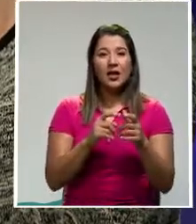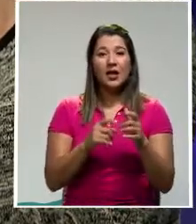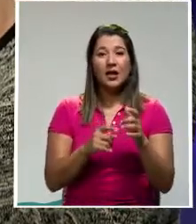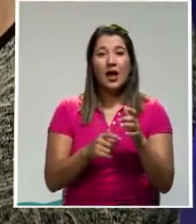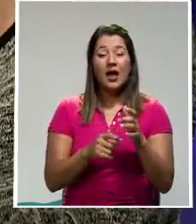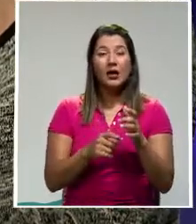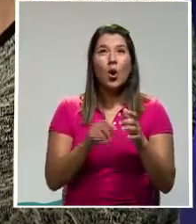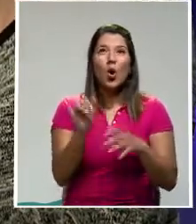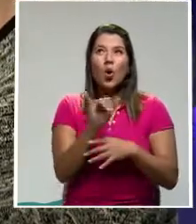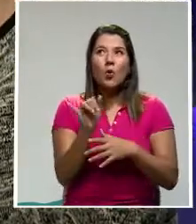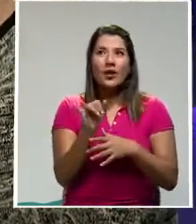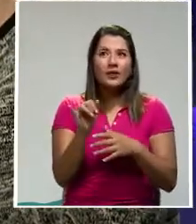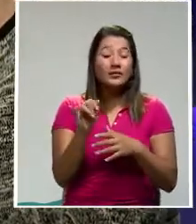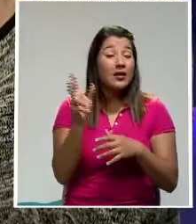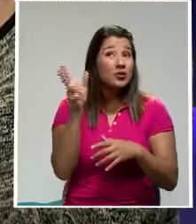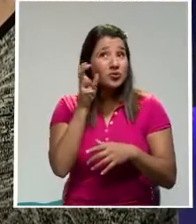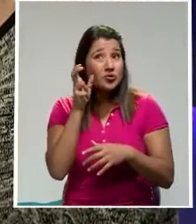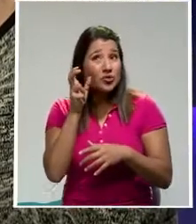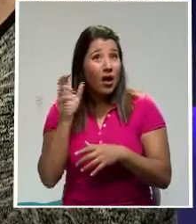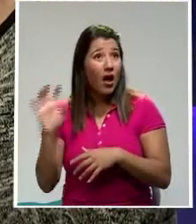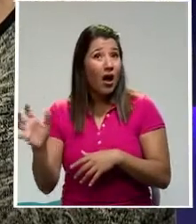activa el modo laboral.